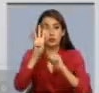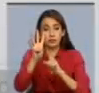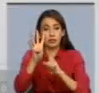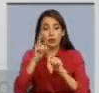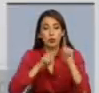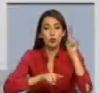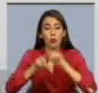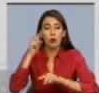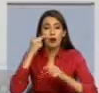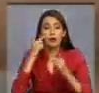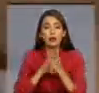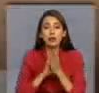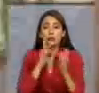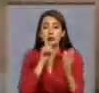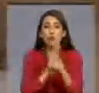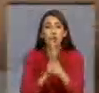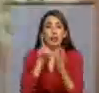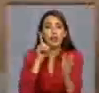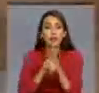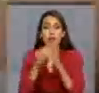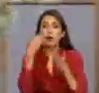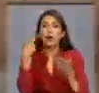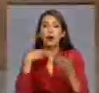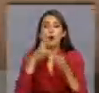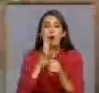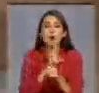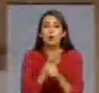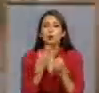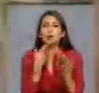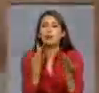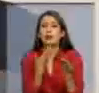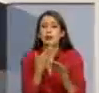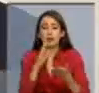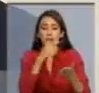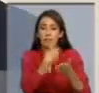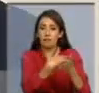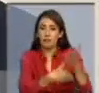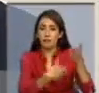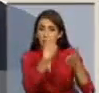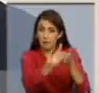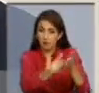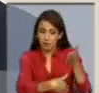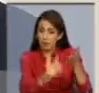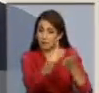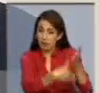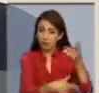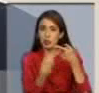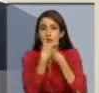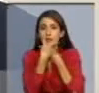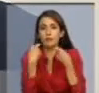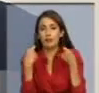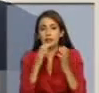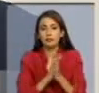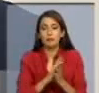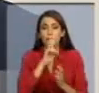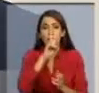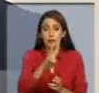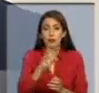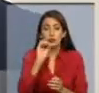contra contribuyentes que usaron facturas falsas para evadir al fisco, que suma un total de